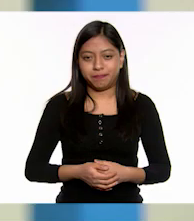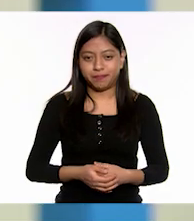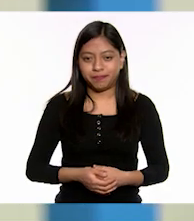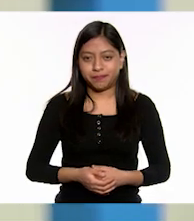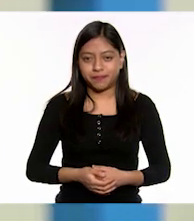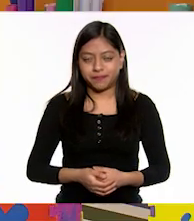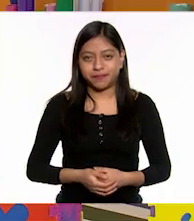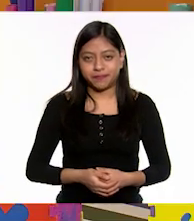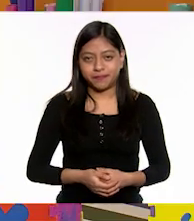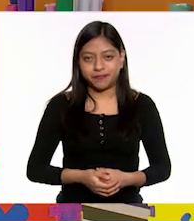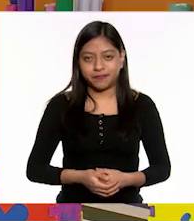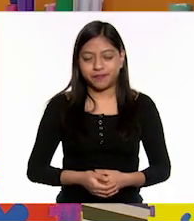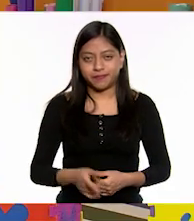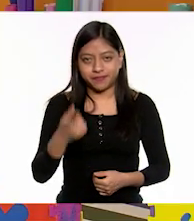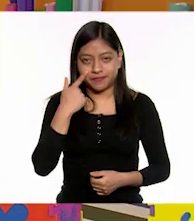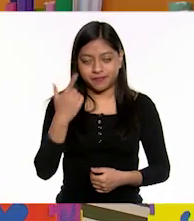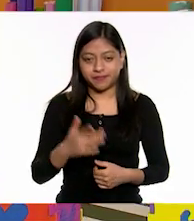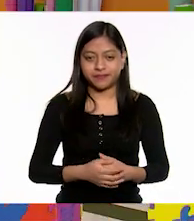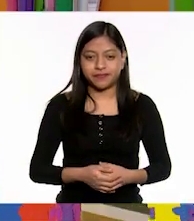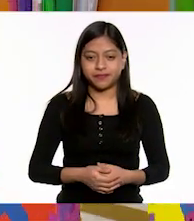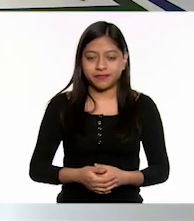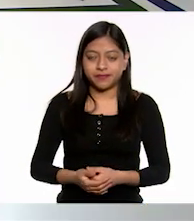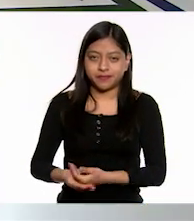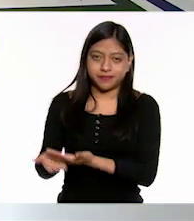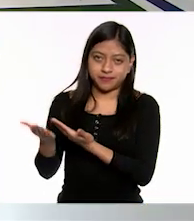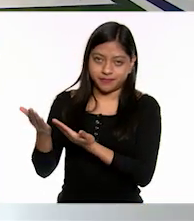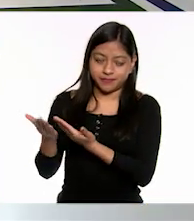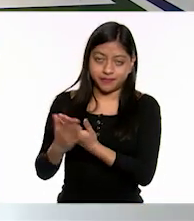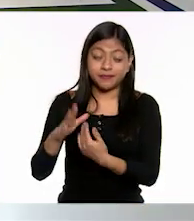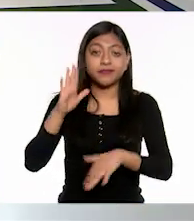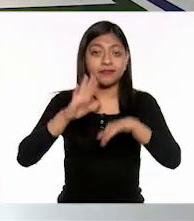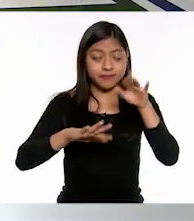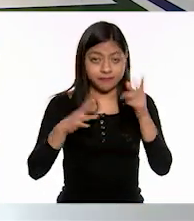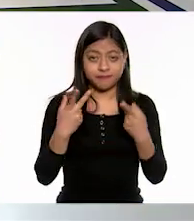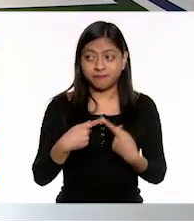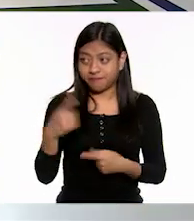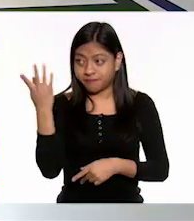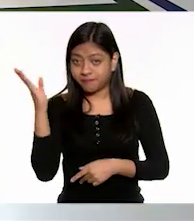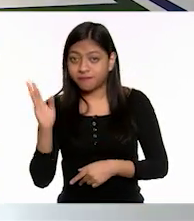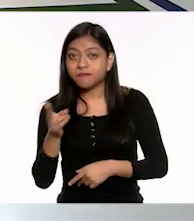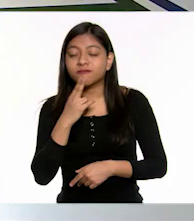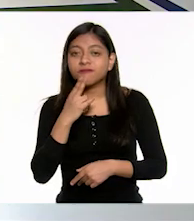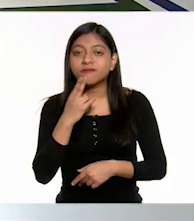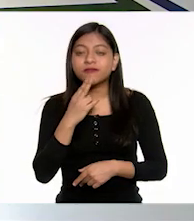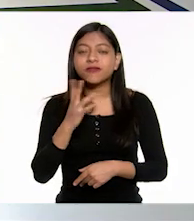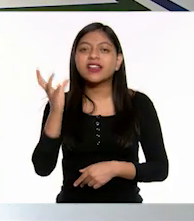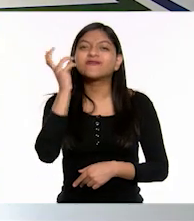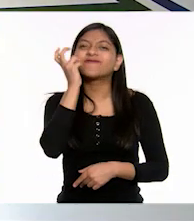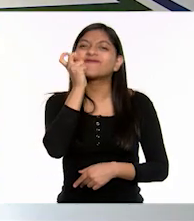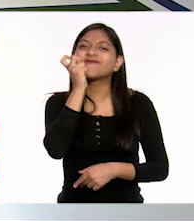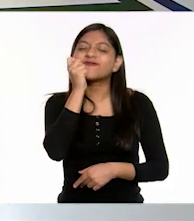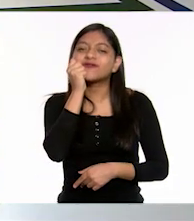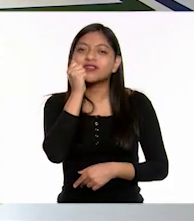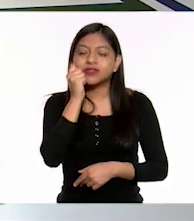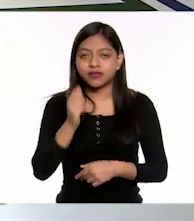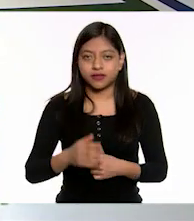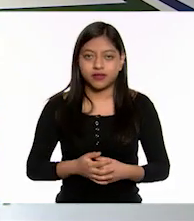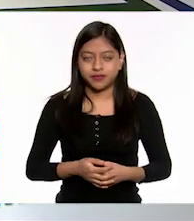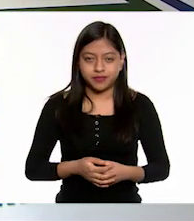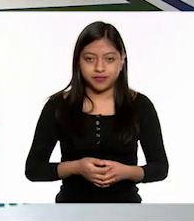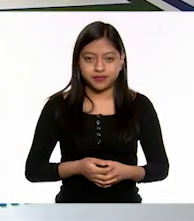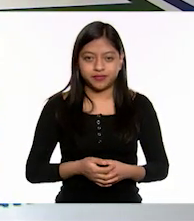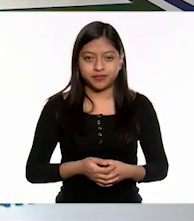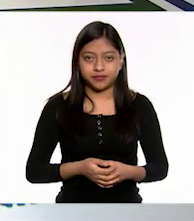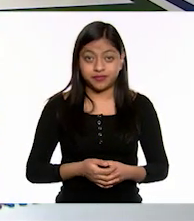pelotita fíjate que haya está en algunos casos que usan el limón schuss el limón limón y